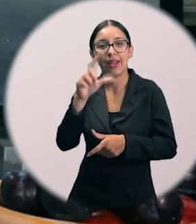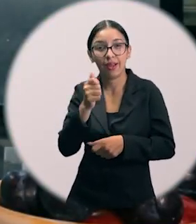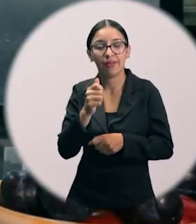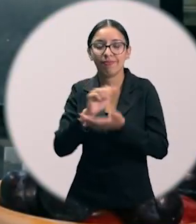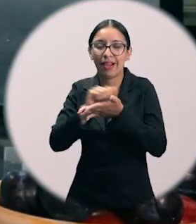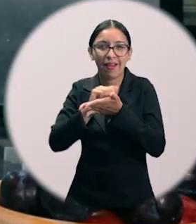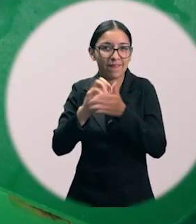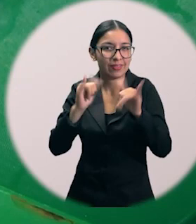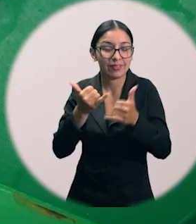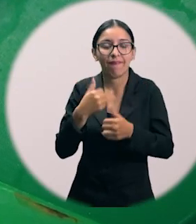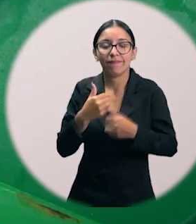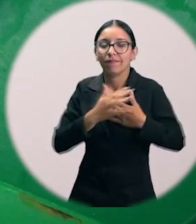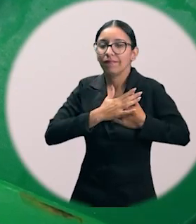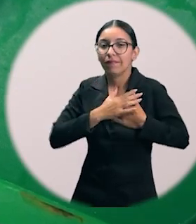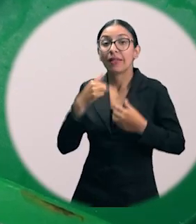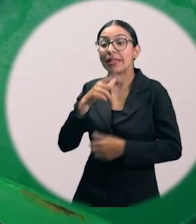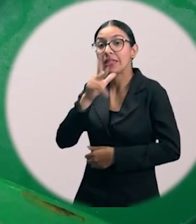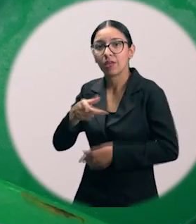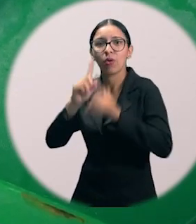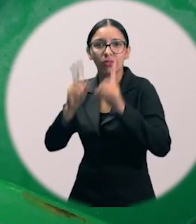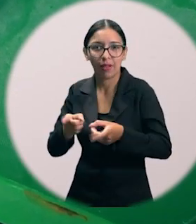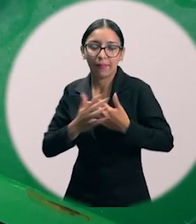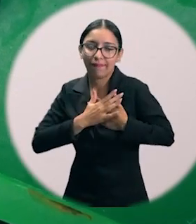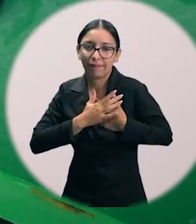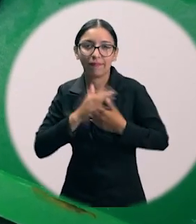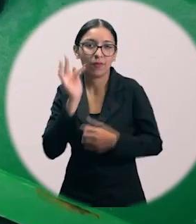lavadas, que me encanta, que a mis chicos también les gusta.